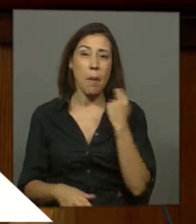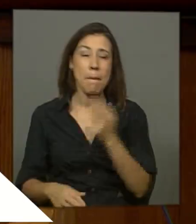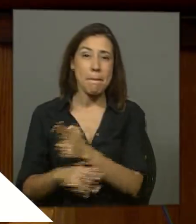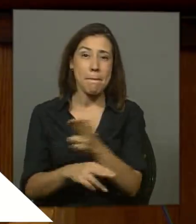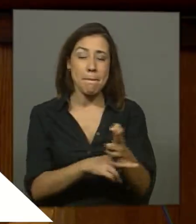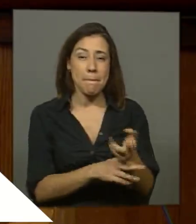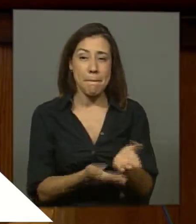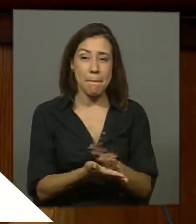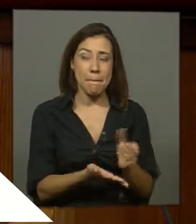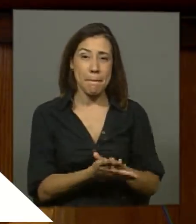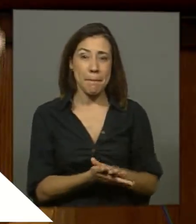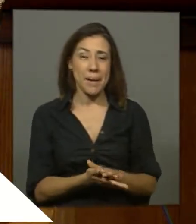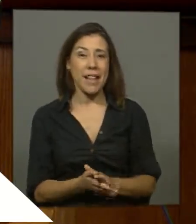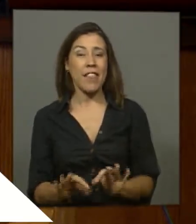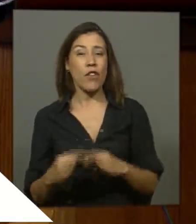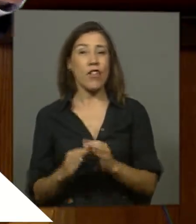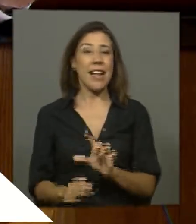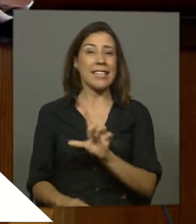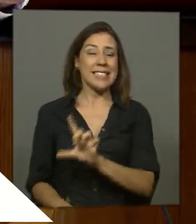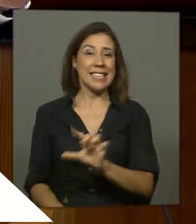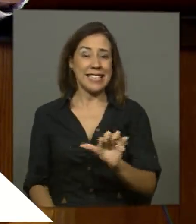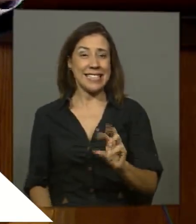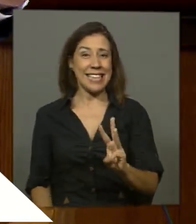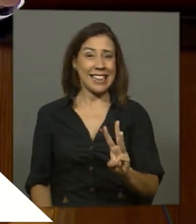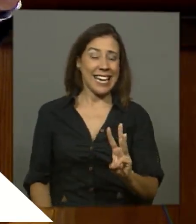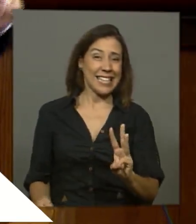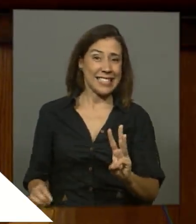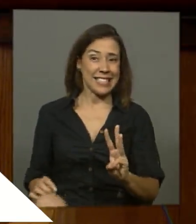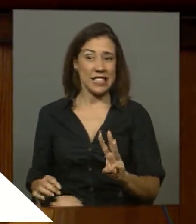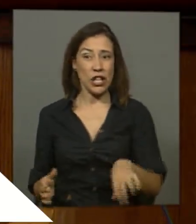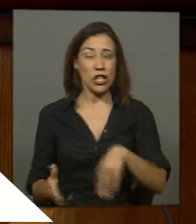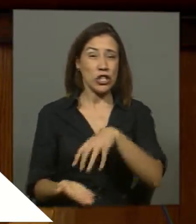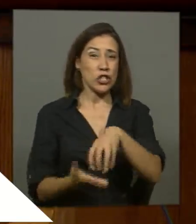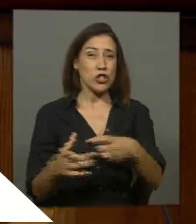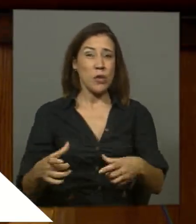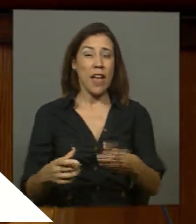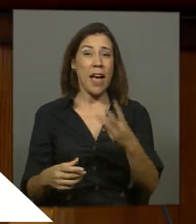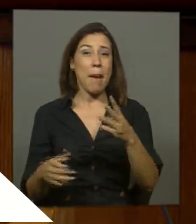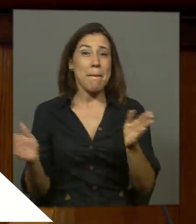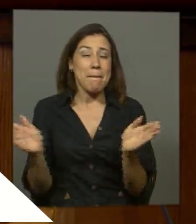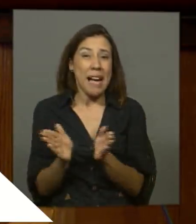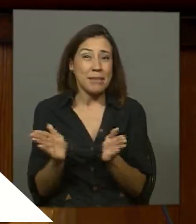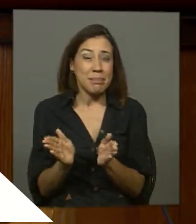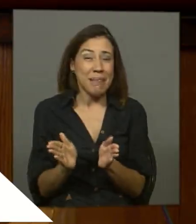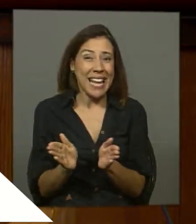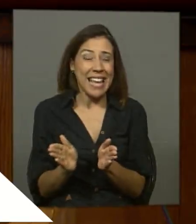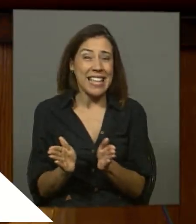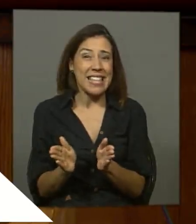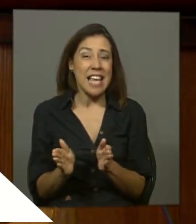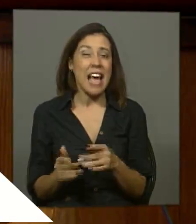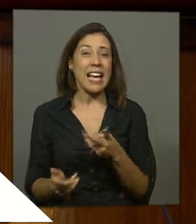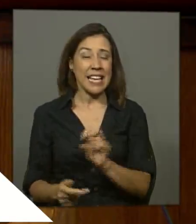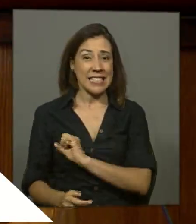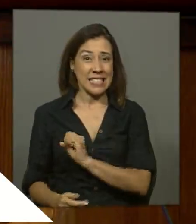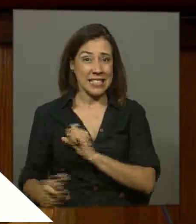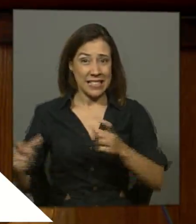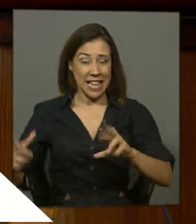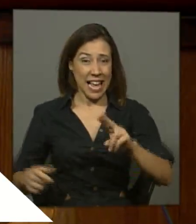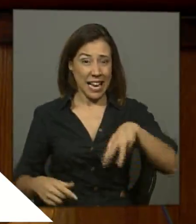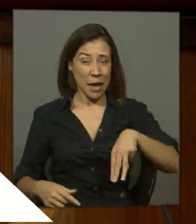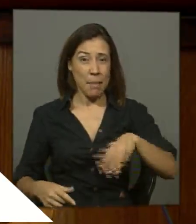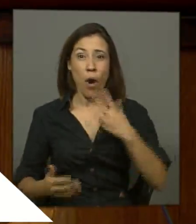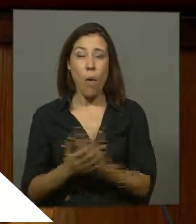homicidios de 763 en una ciudad con tres veces menos habitantes que la región metropolitana se